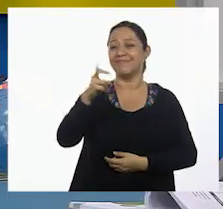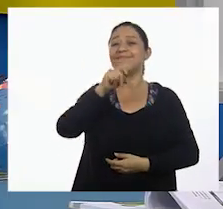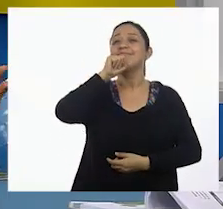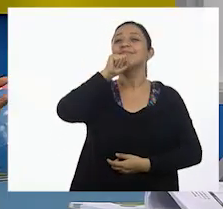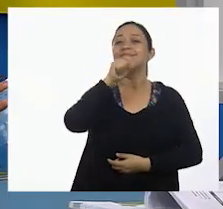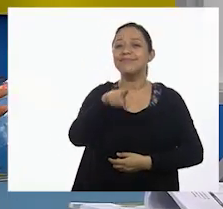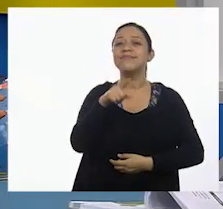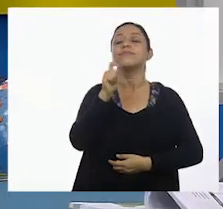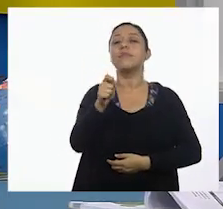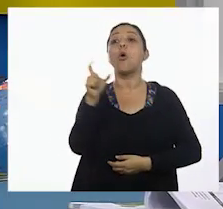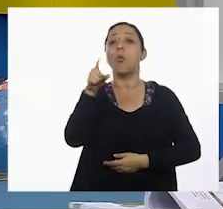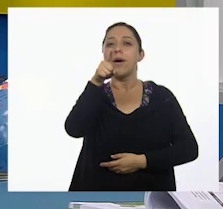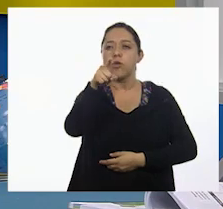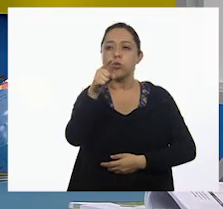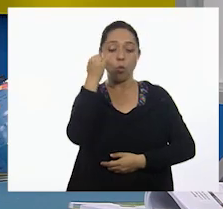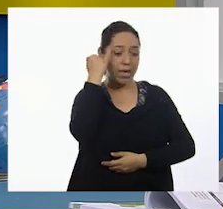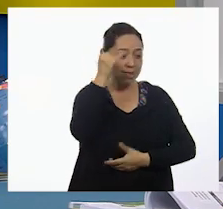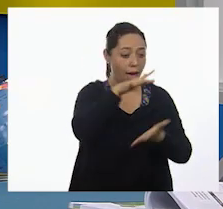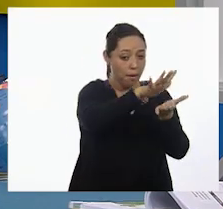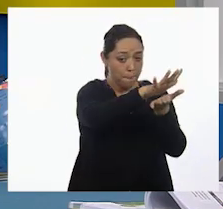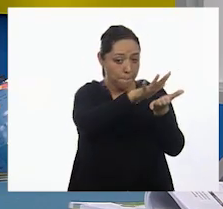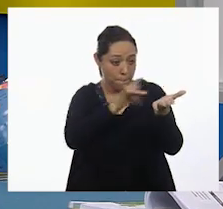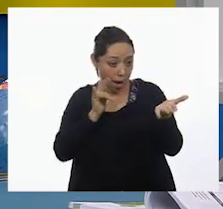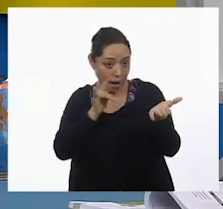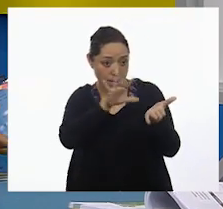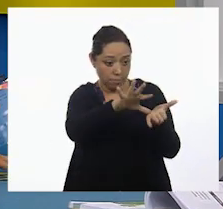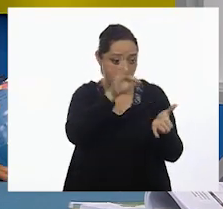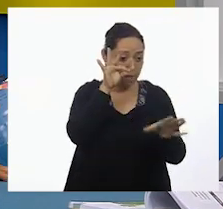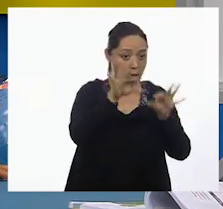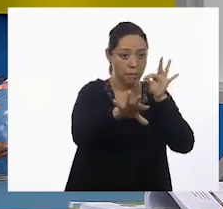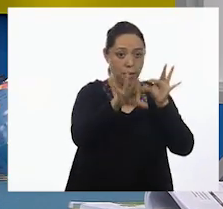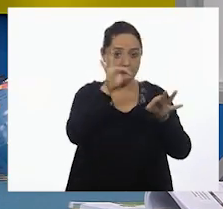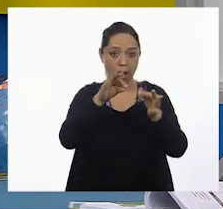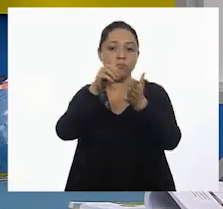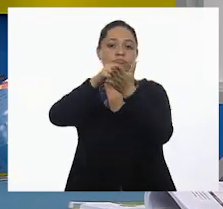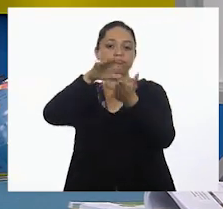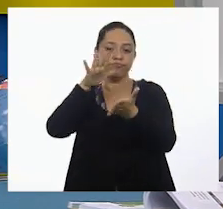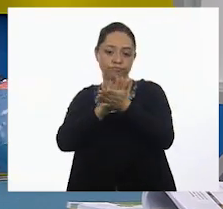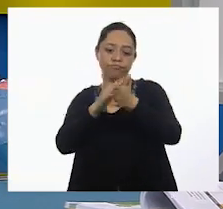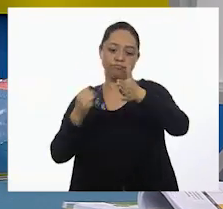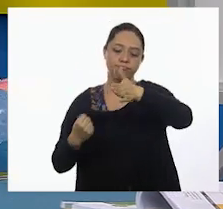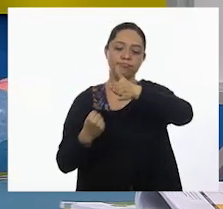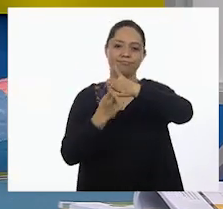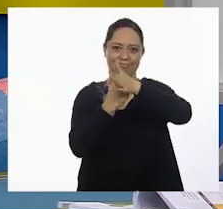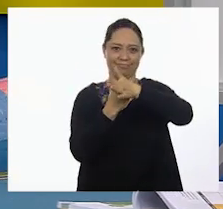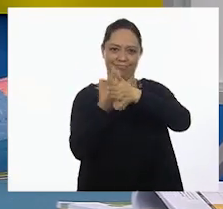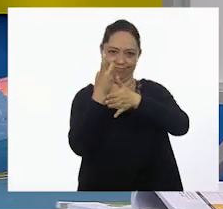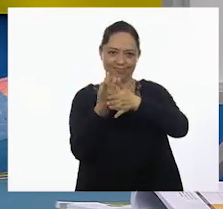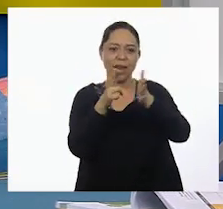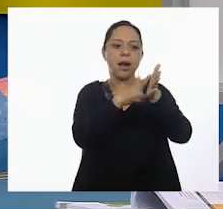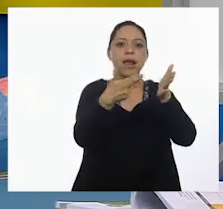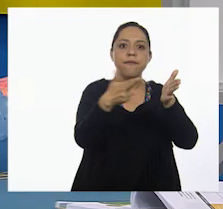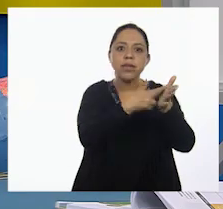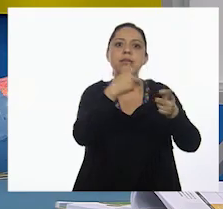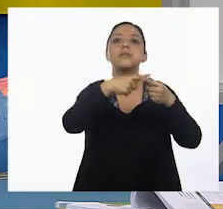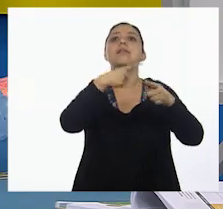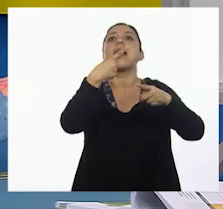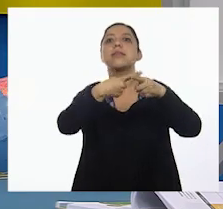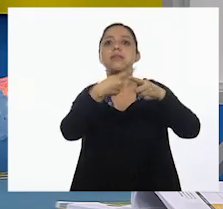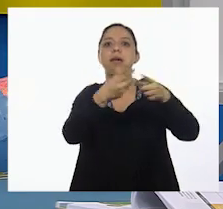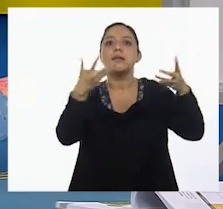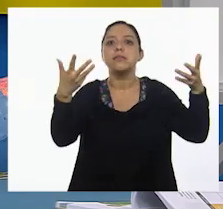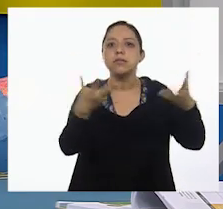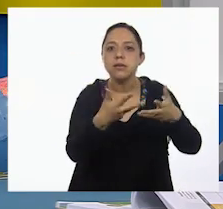momento las ideas que tú tomes de aquí pues vayan acompañadas de ese sustento, de quién lo hizo, de qué revista se está tratando,